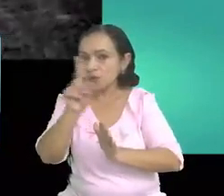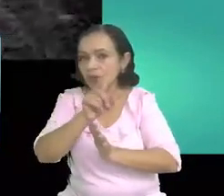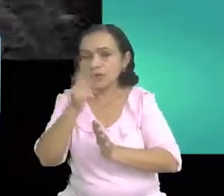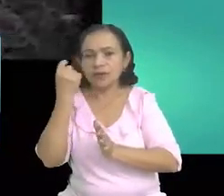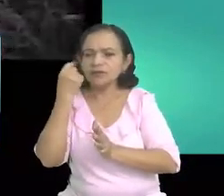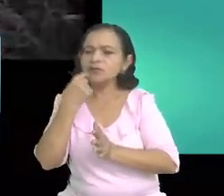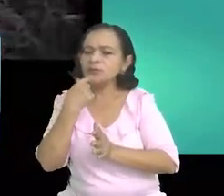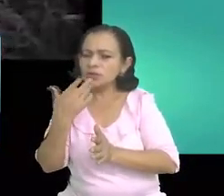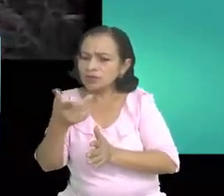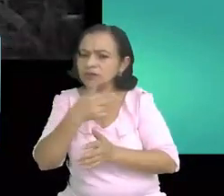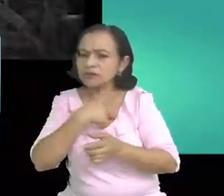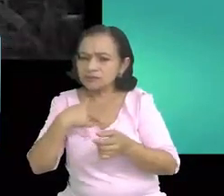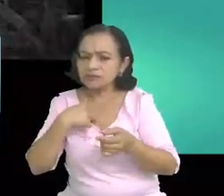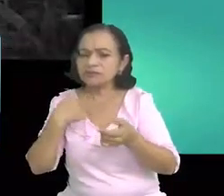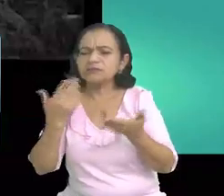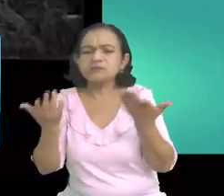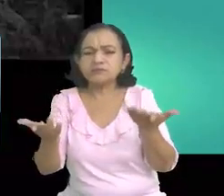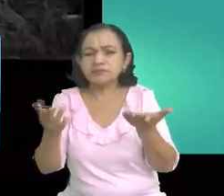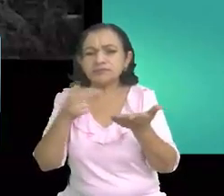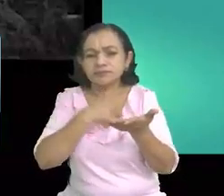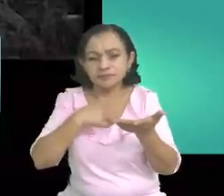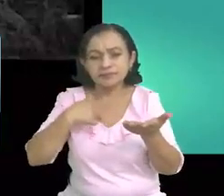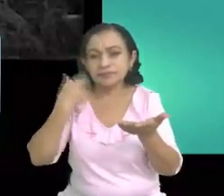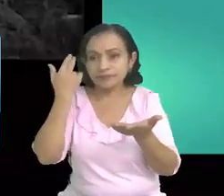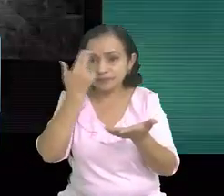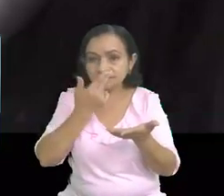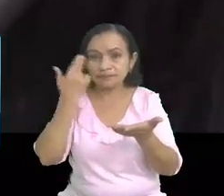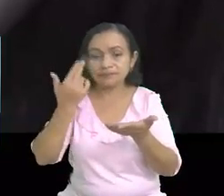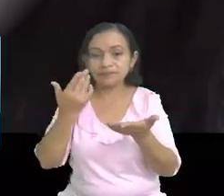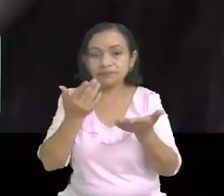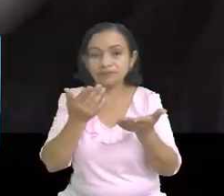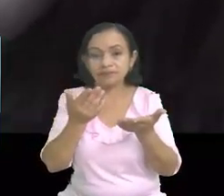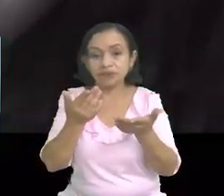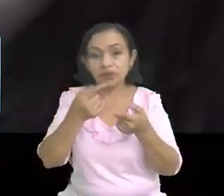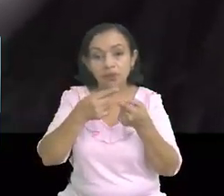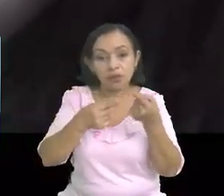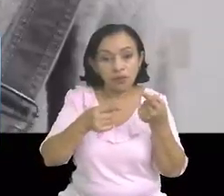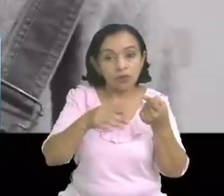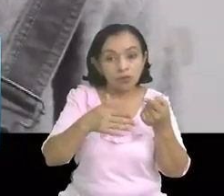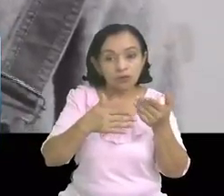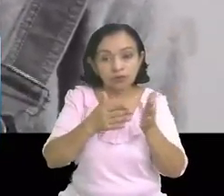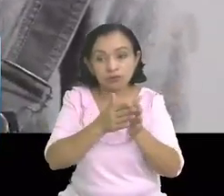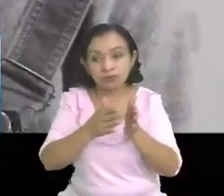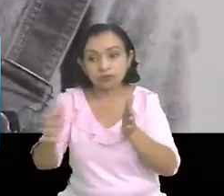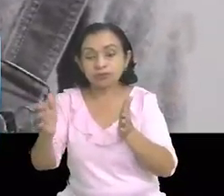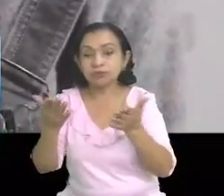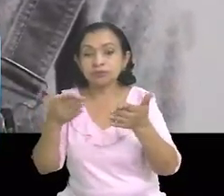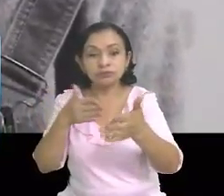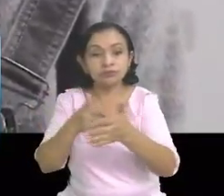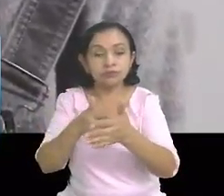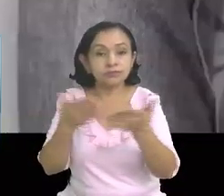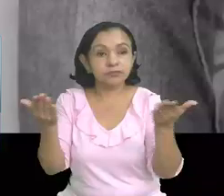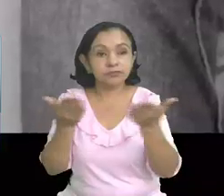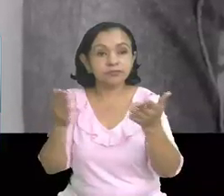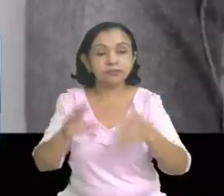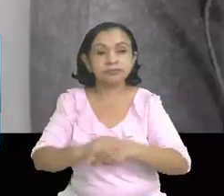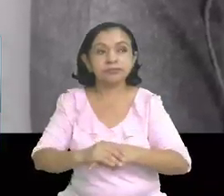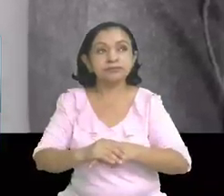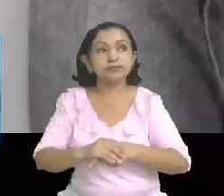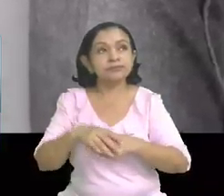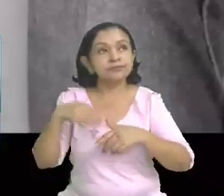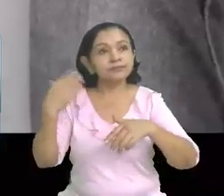las cosas, para qué haces las cosas, y es una etapa pasajera o es algo que te está dejando un poco estancado. Ya. Ahora,